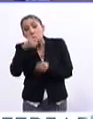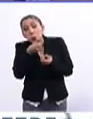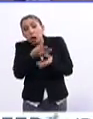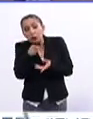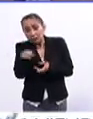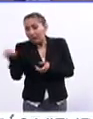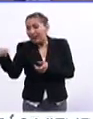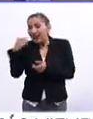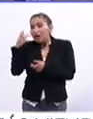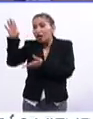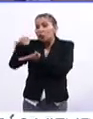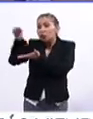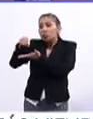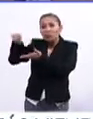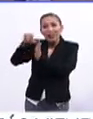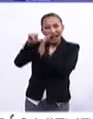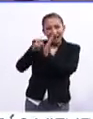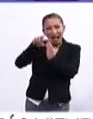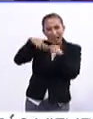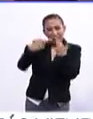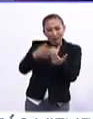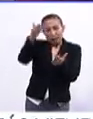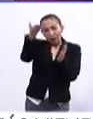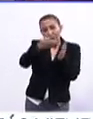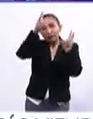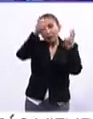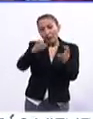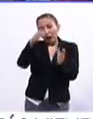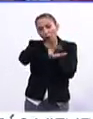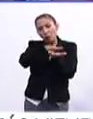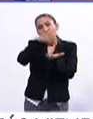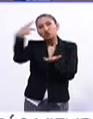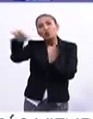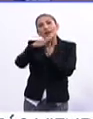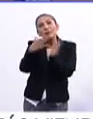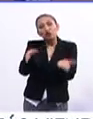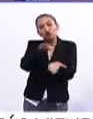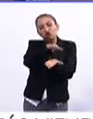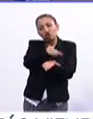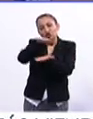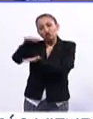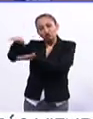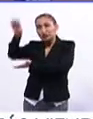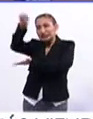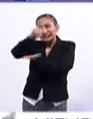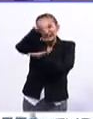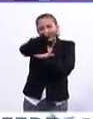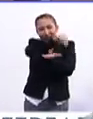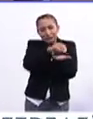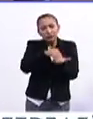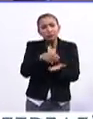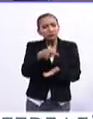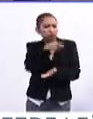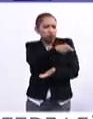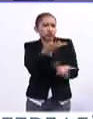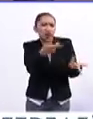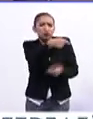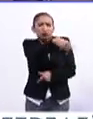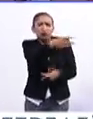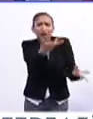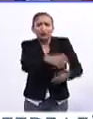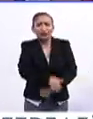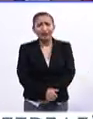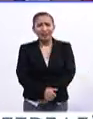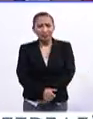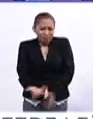ellos lo que hacían es que juntaban artículos de la revista sobre sus temas y hacían como sus propias antologías. Y entonces dijeron, bueno, ¿por qué no las hacen